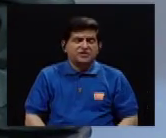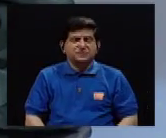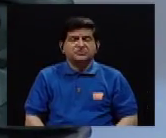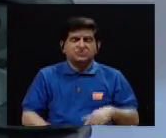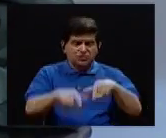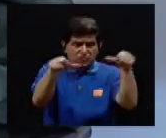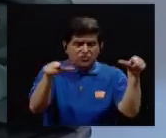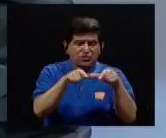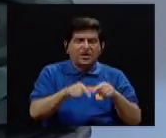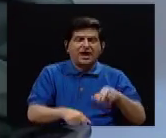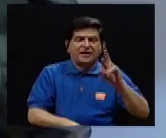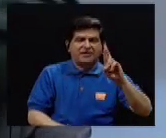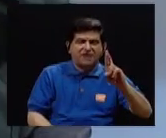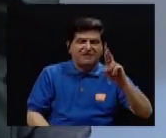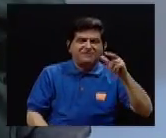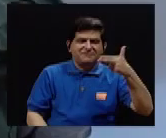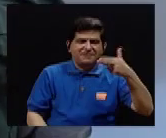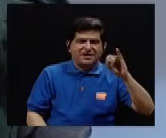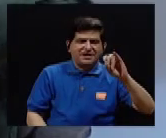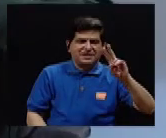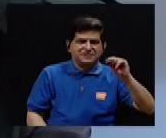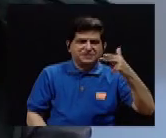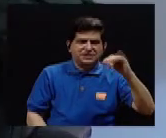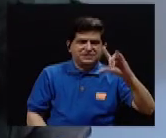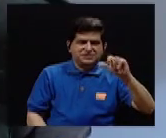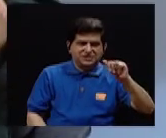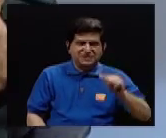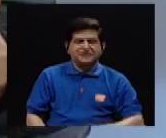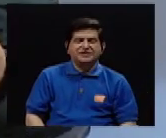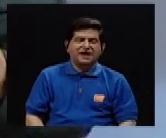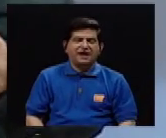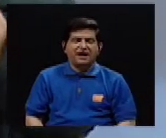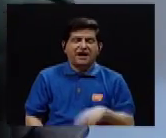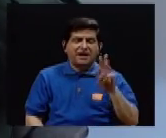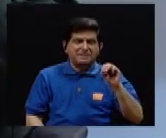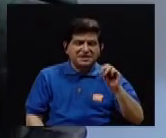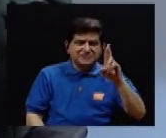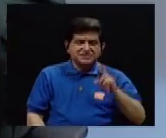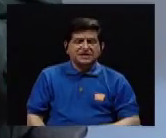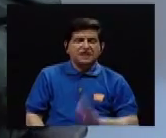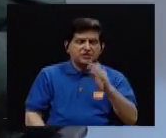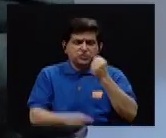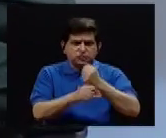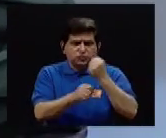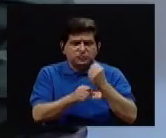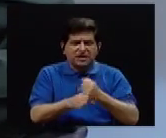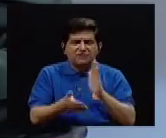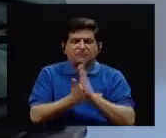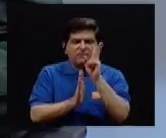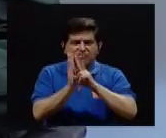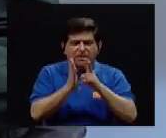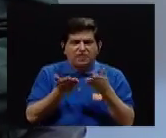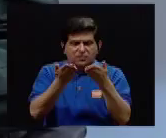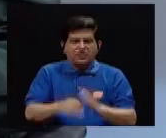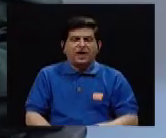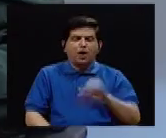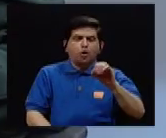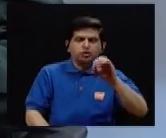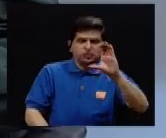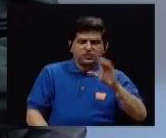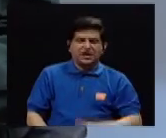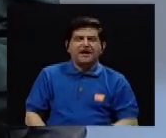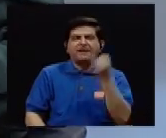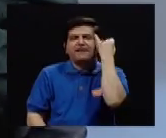estudio de Rafa Chinchilla, que Mercedes Ramírez aporta su talento, su trabajo de documentalista, Oscar